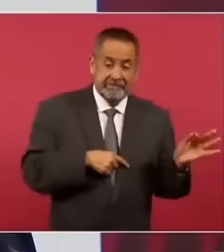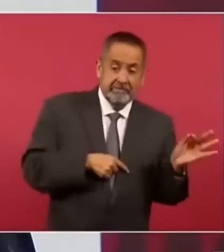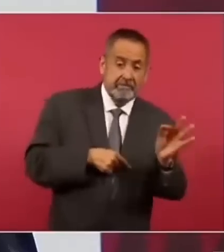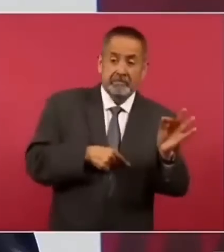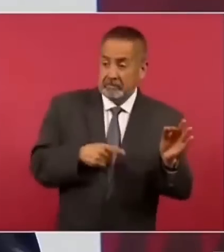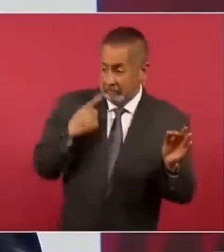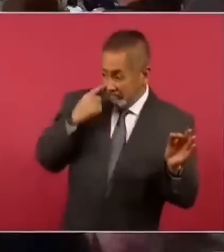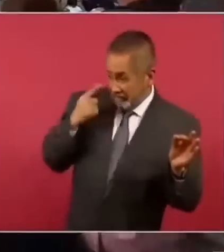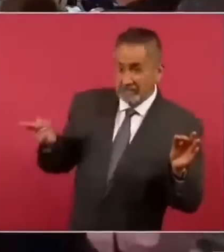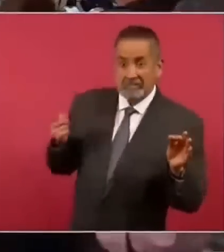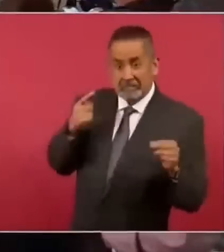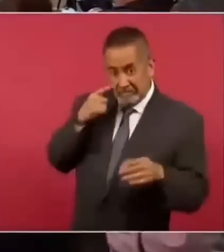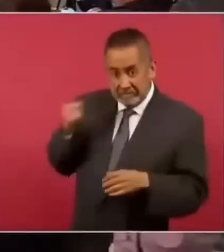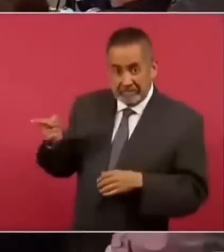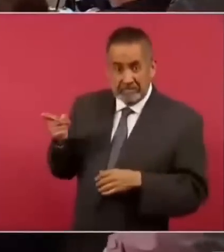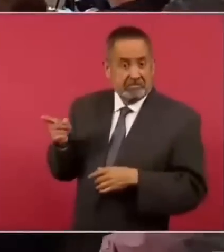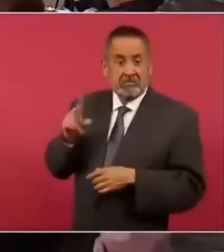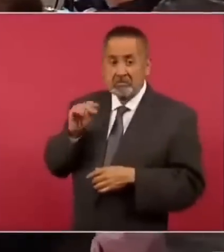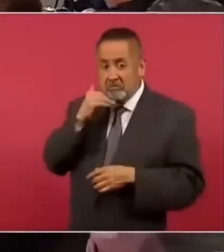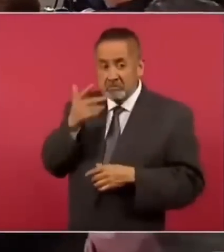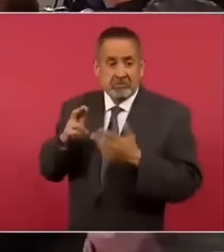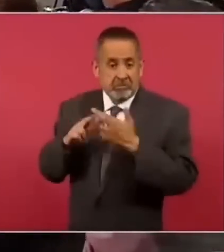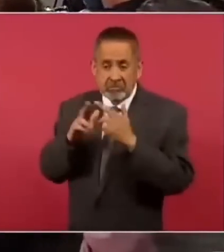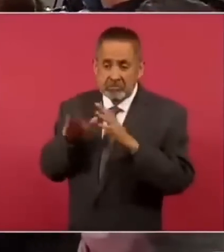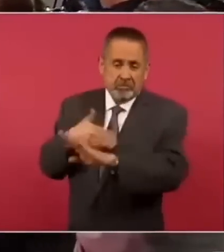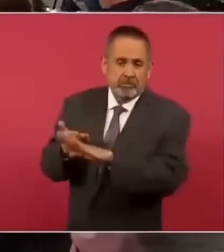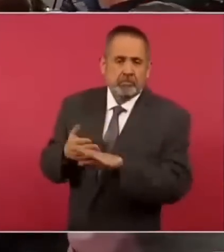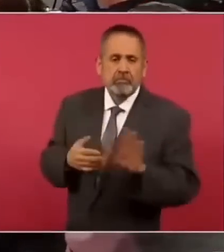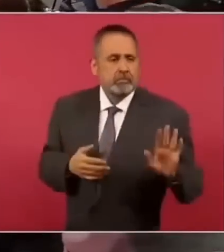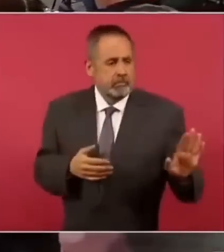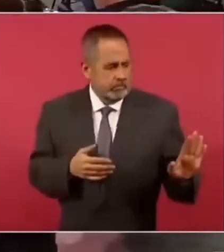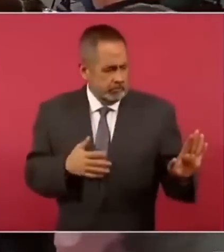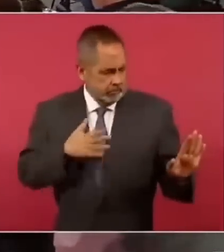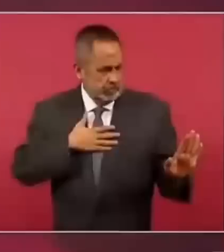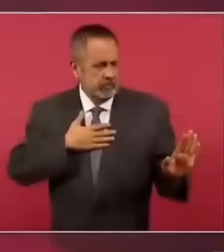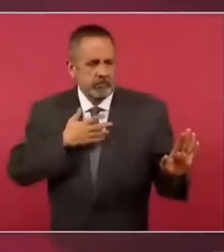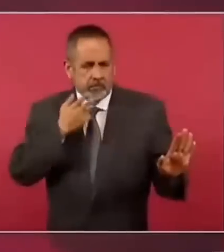el que era antirreligioso.